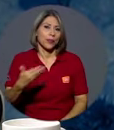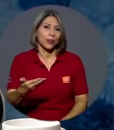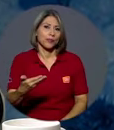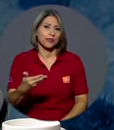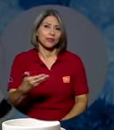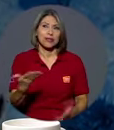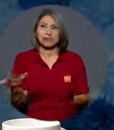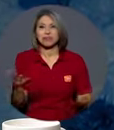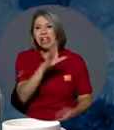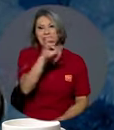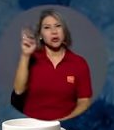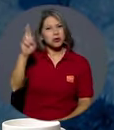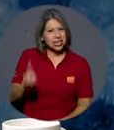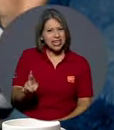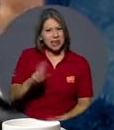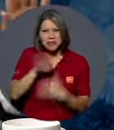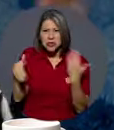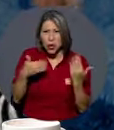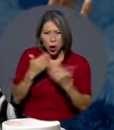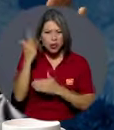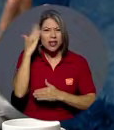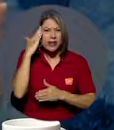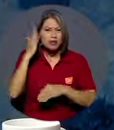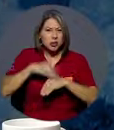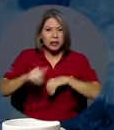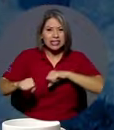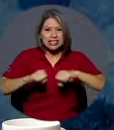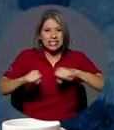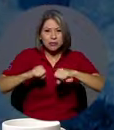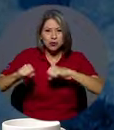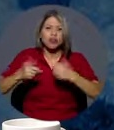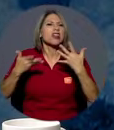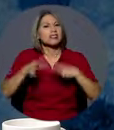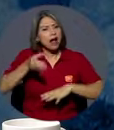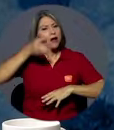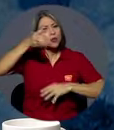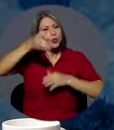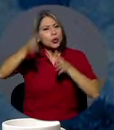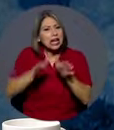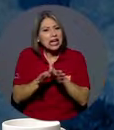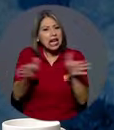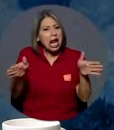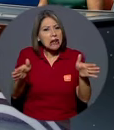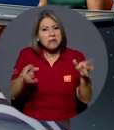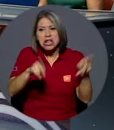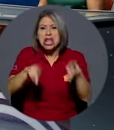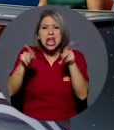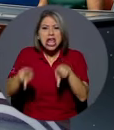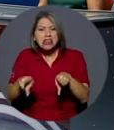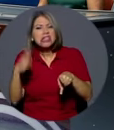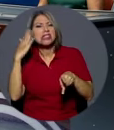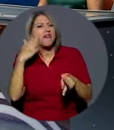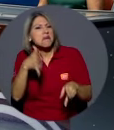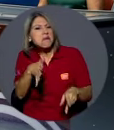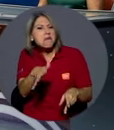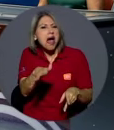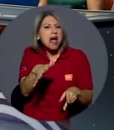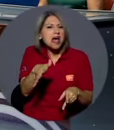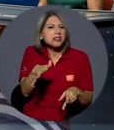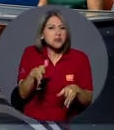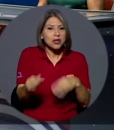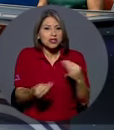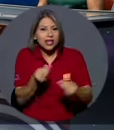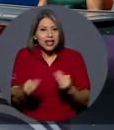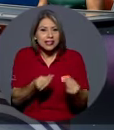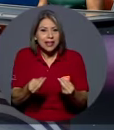Cuando en Costa Rica, pues todos sabemos de sismos, sí. O sea, hay una cultura general, la gente más o menos sabe qué tiene que hacer y demás. Sin